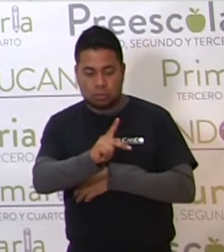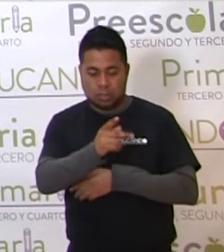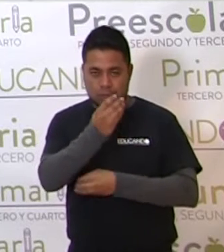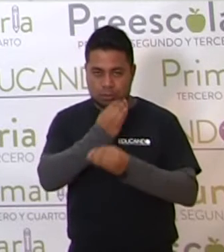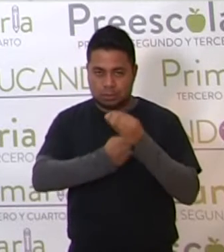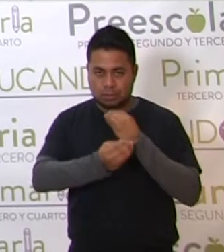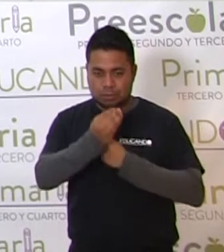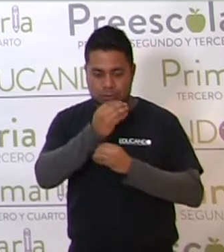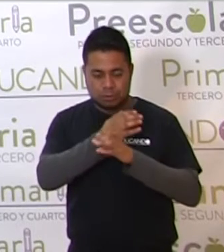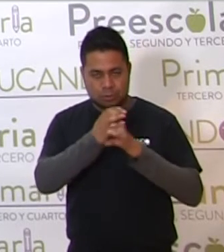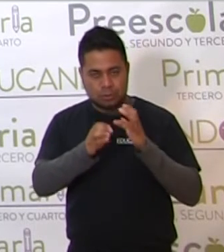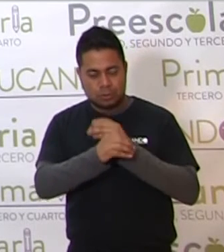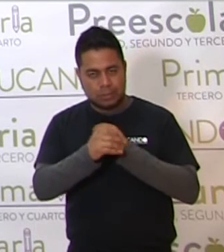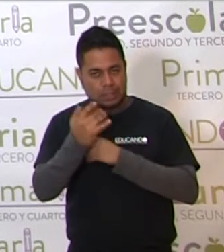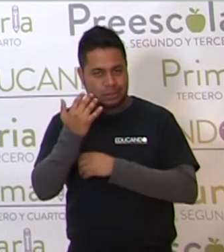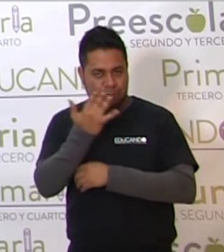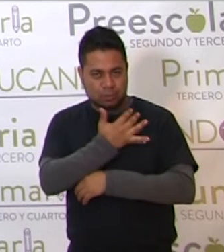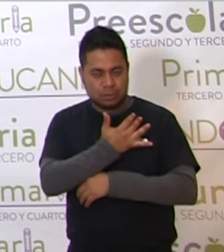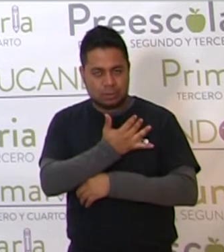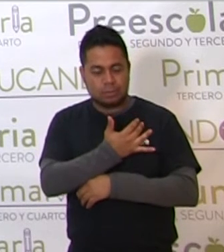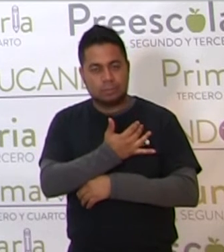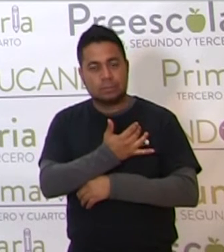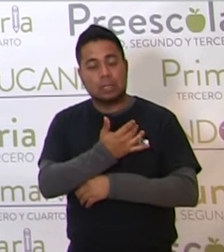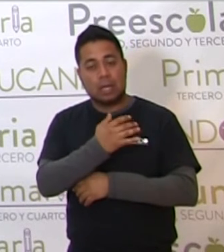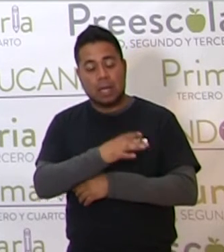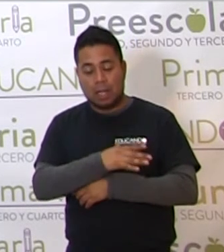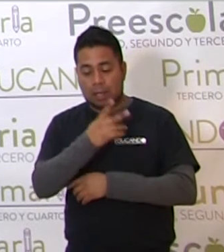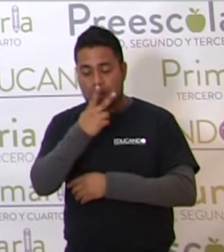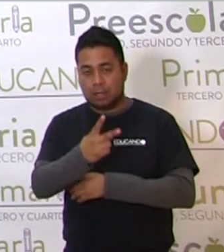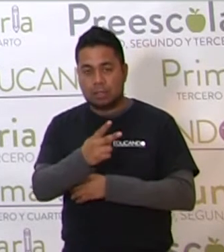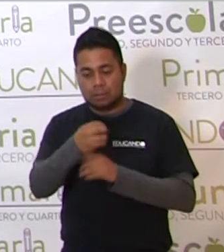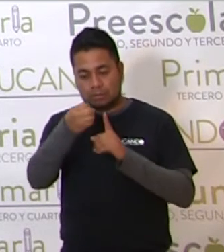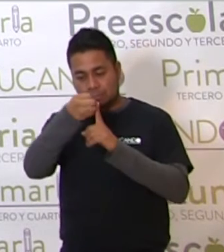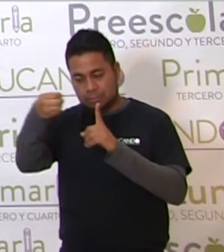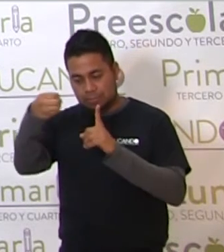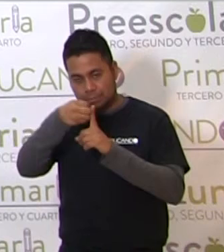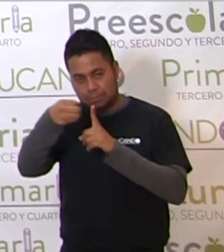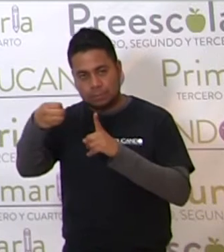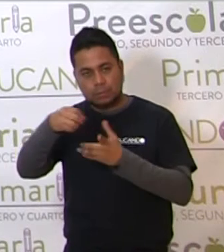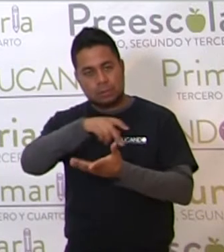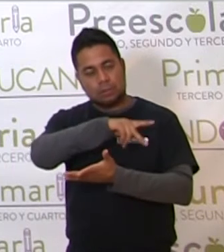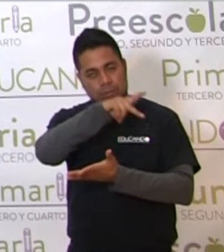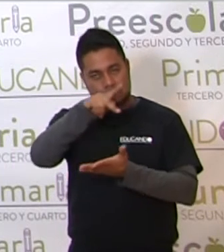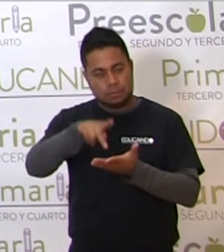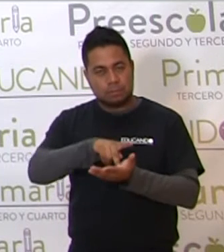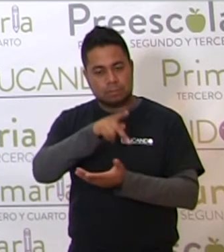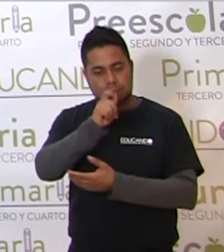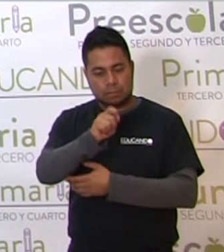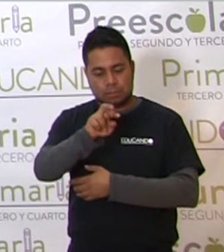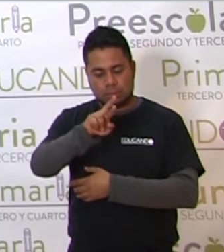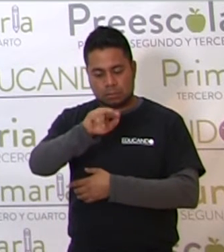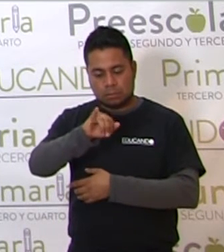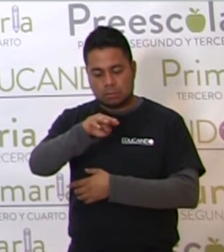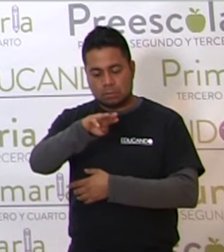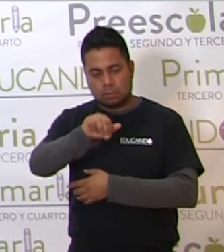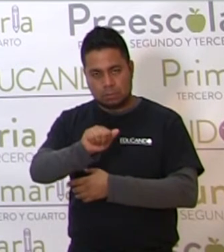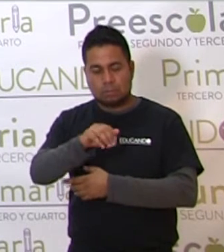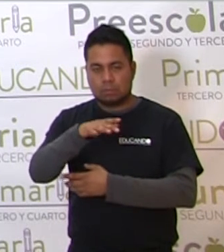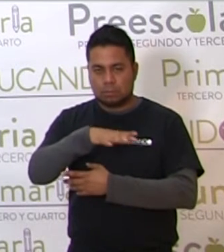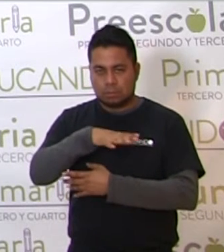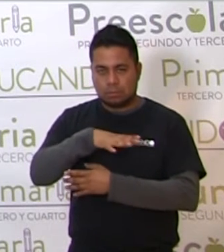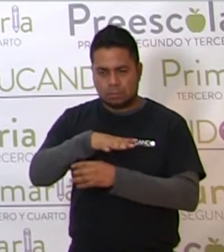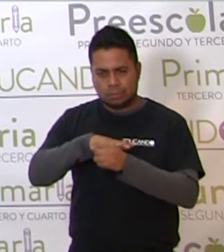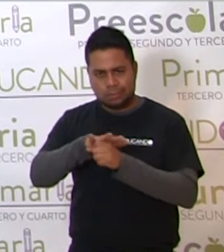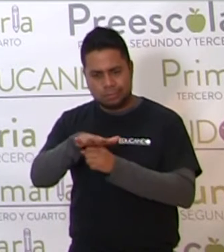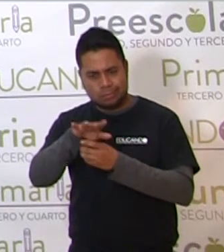sabrosas bien Son dos versos en los cuales nuevamente la rima la vamos a encontrar en